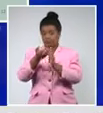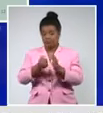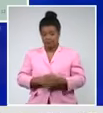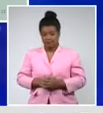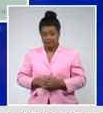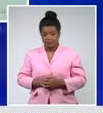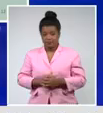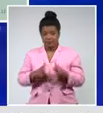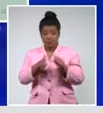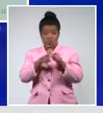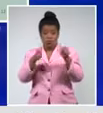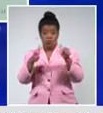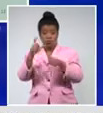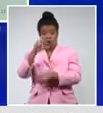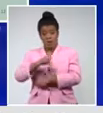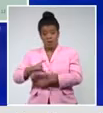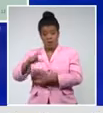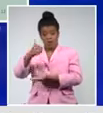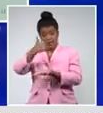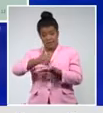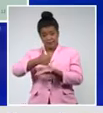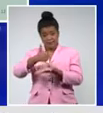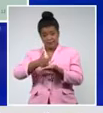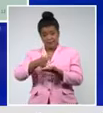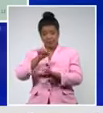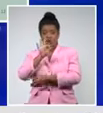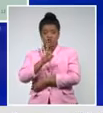en Camagüey municipio, 82,